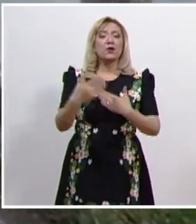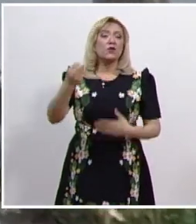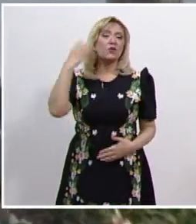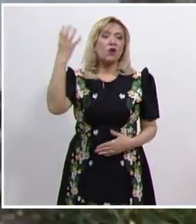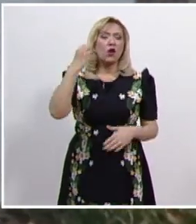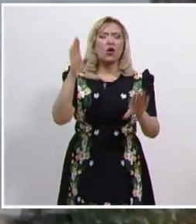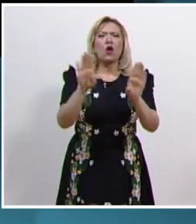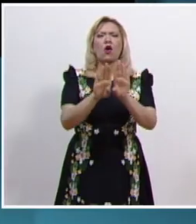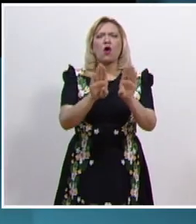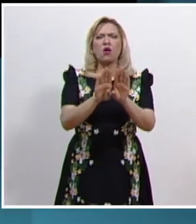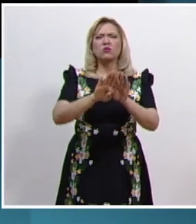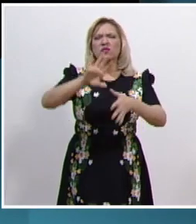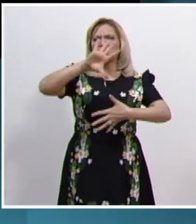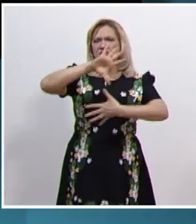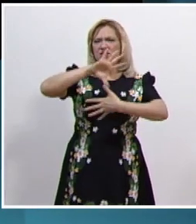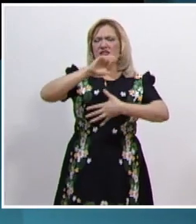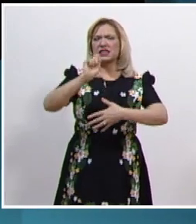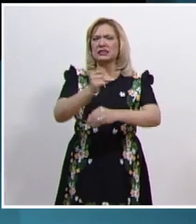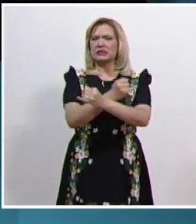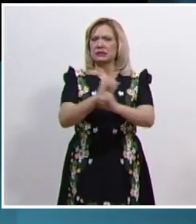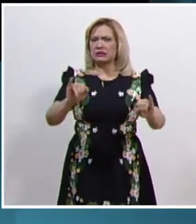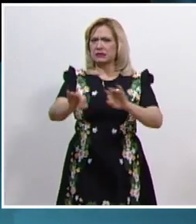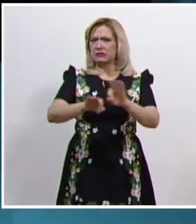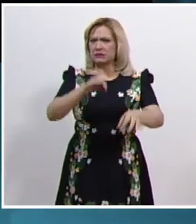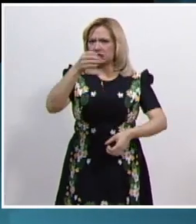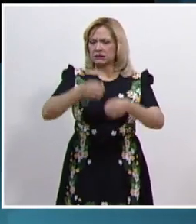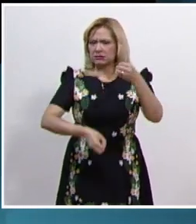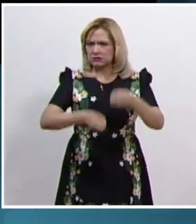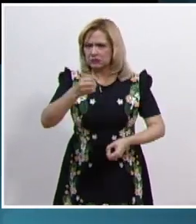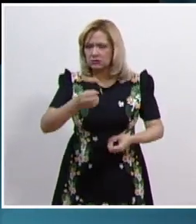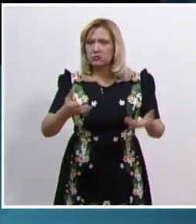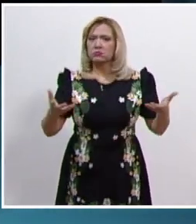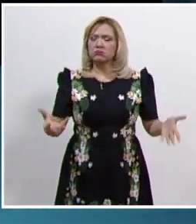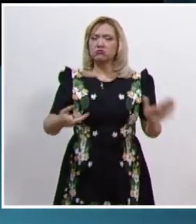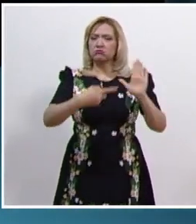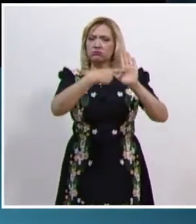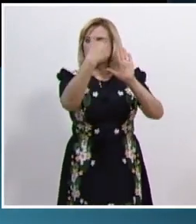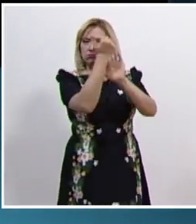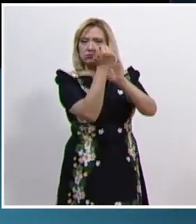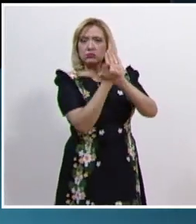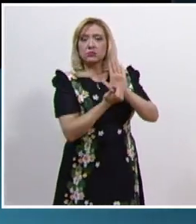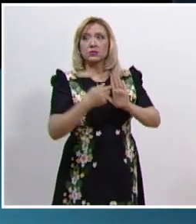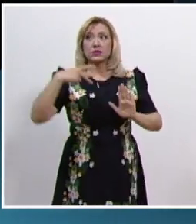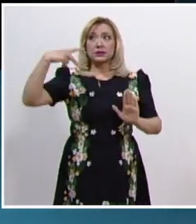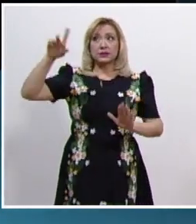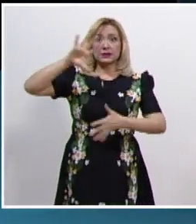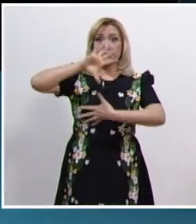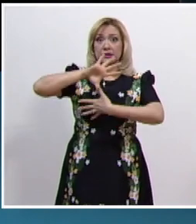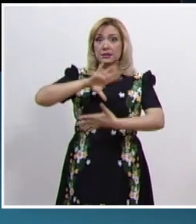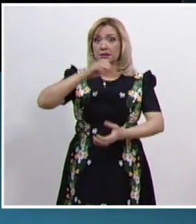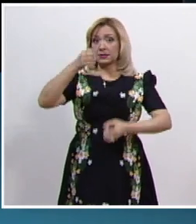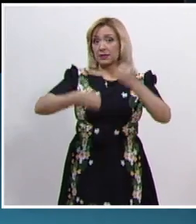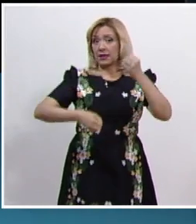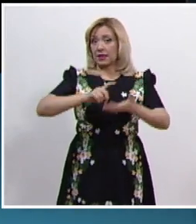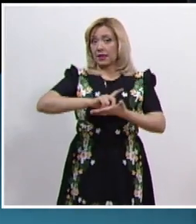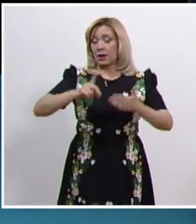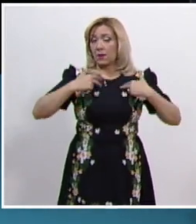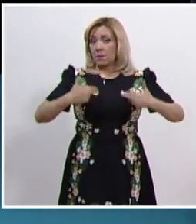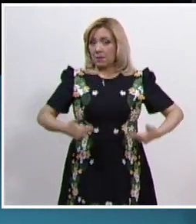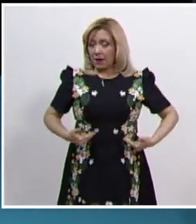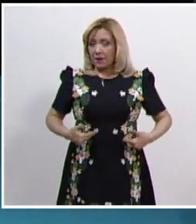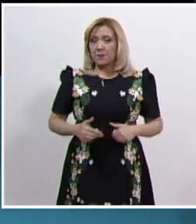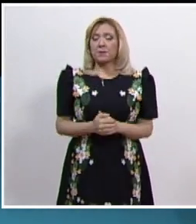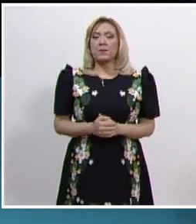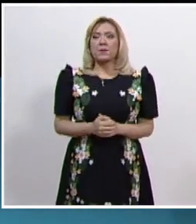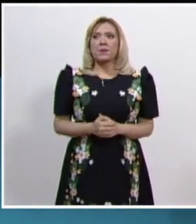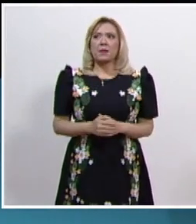Estándares Interamericanos sobre Independencia Judicial, presentación de líneas de precedentes de la Corte Interamericana de Derechos Humanos.